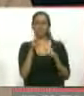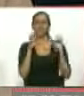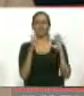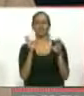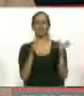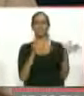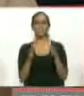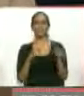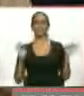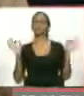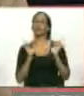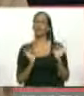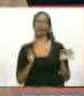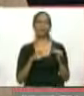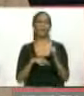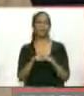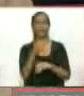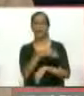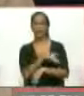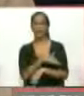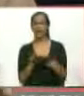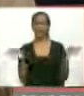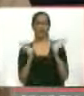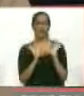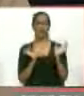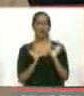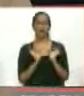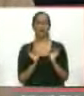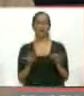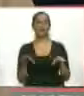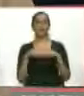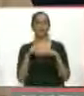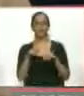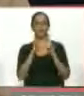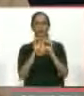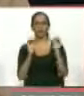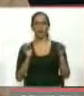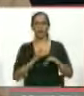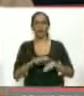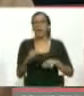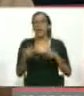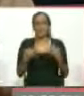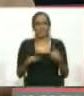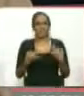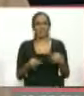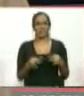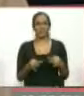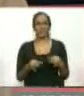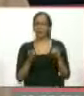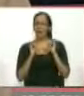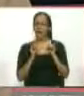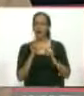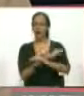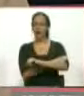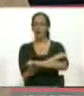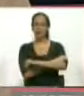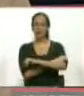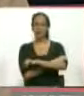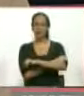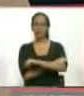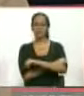nadie va a salir a la calle nadie va a sentar tu convocatoria porque sencillamente la misma posición